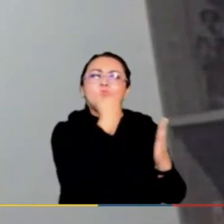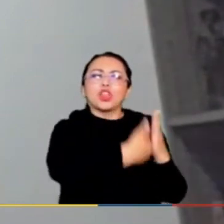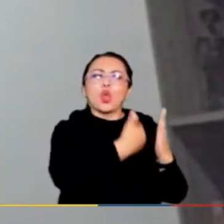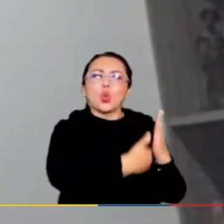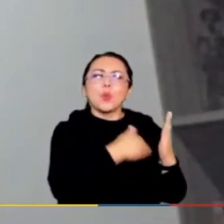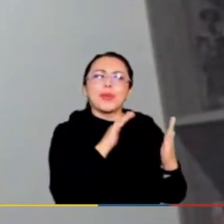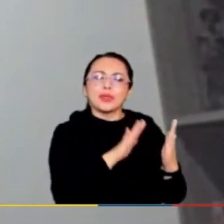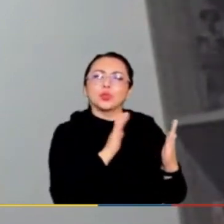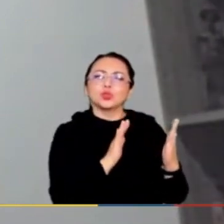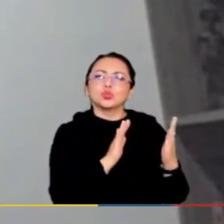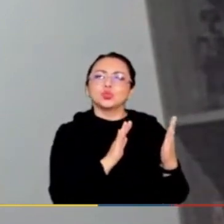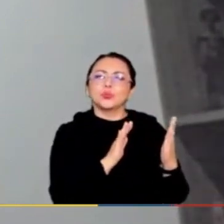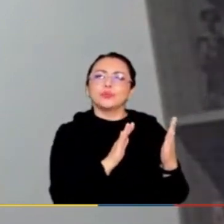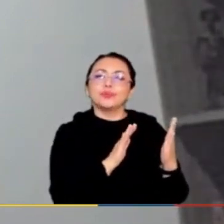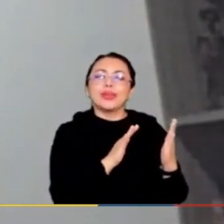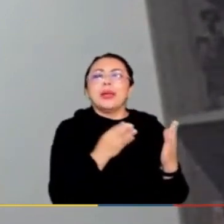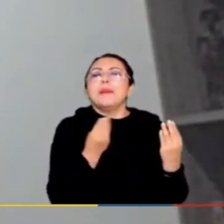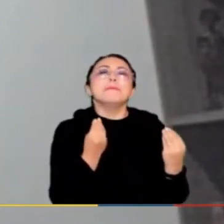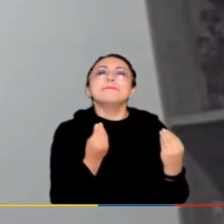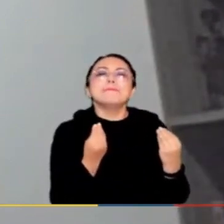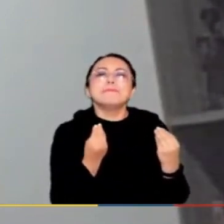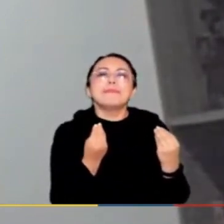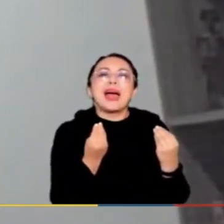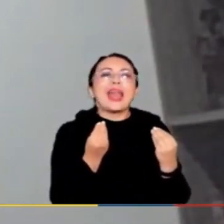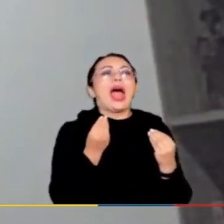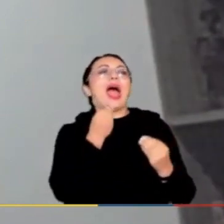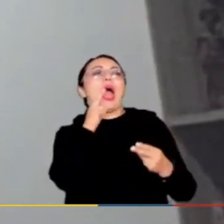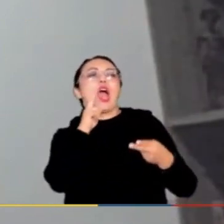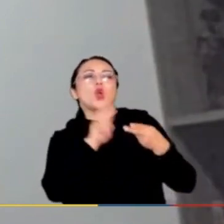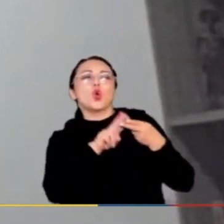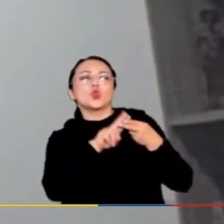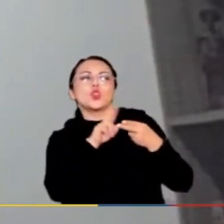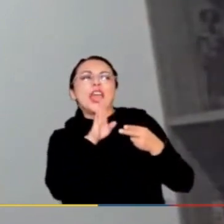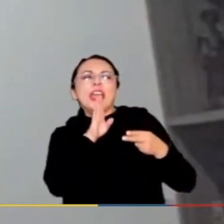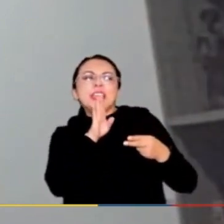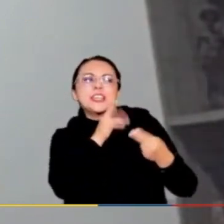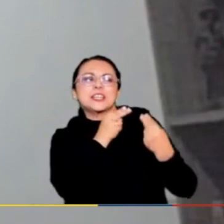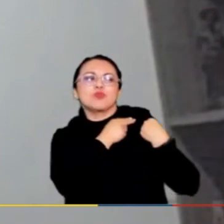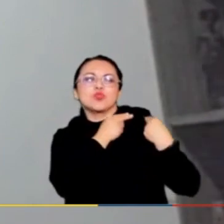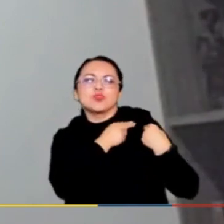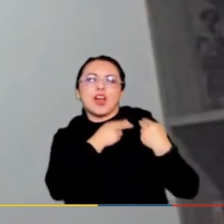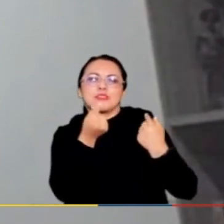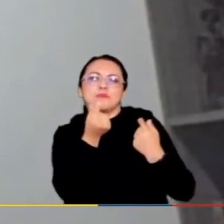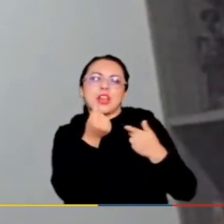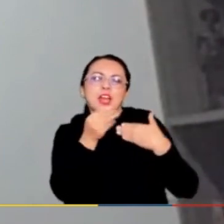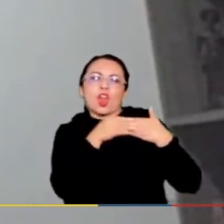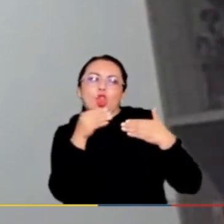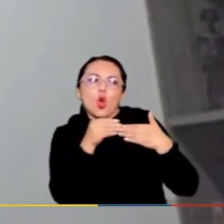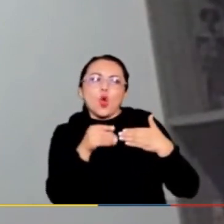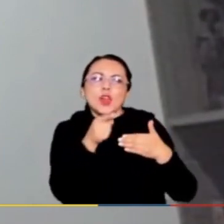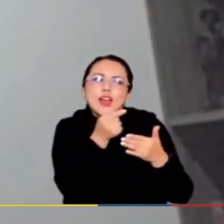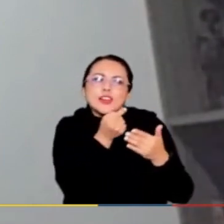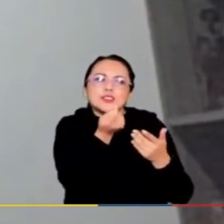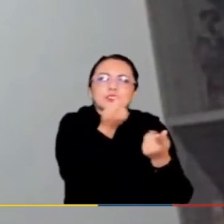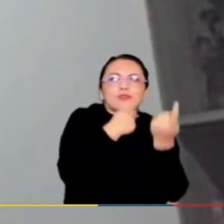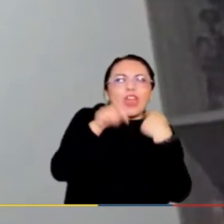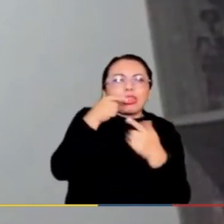para conocer a fondo el origen de estos